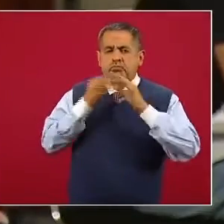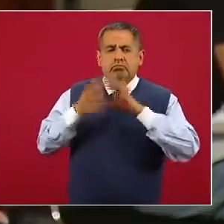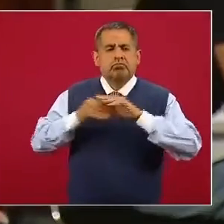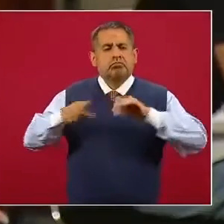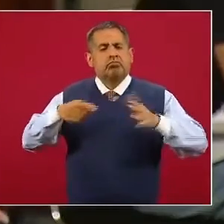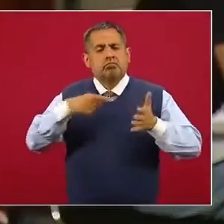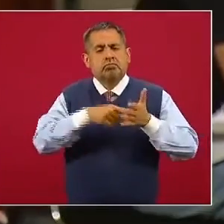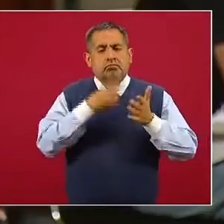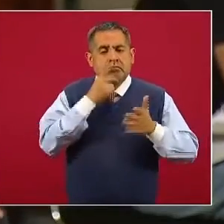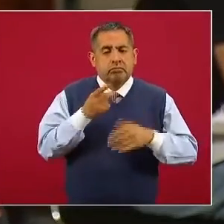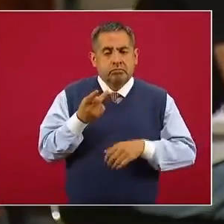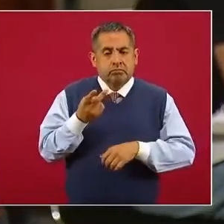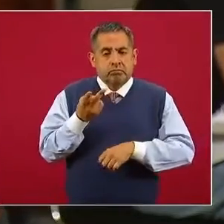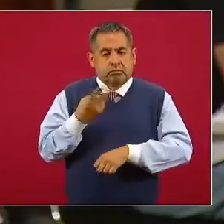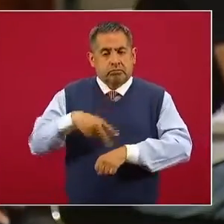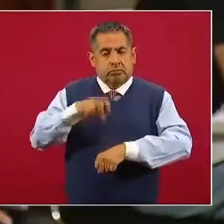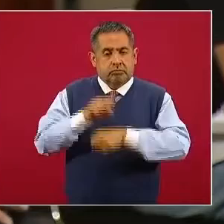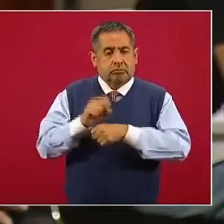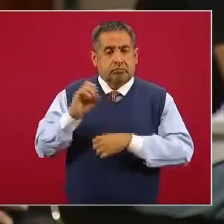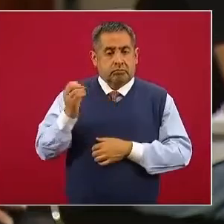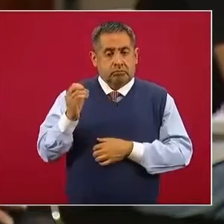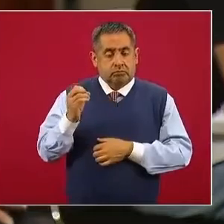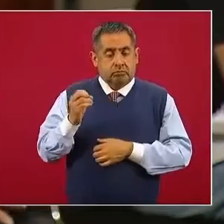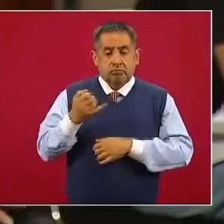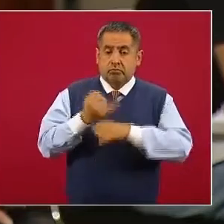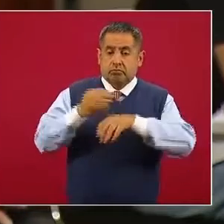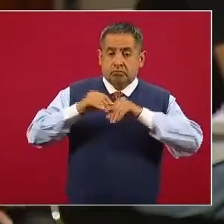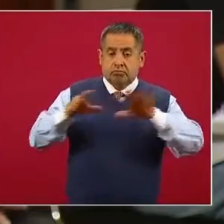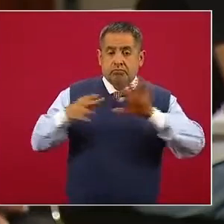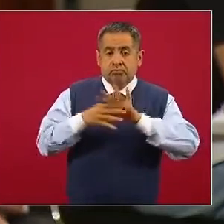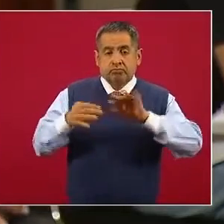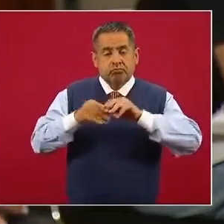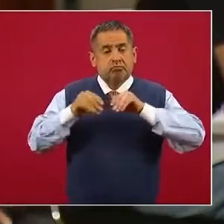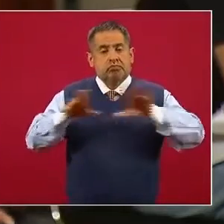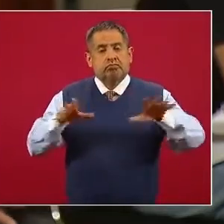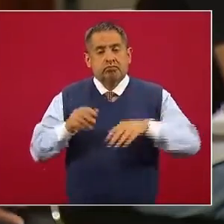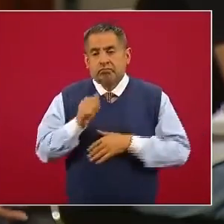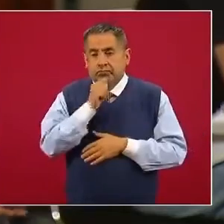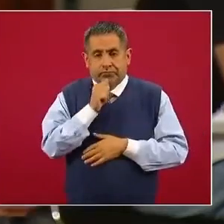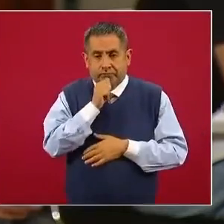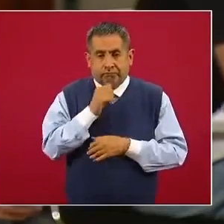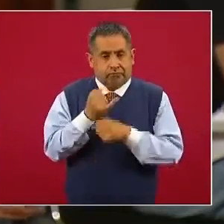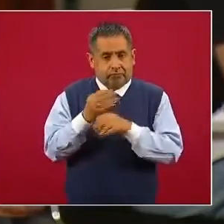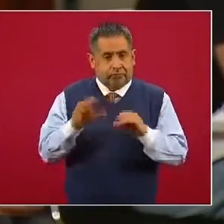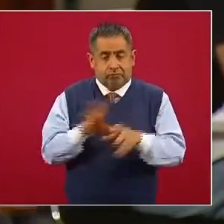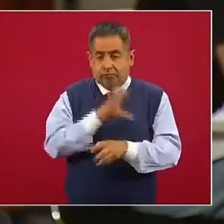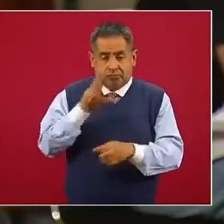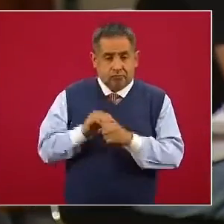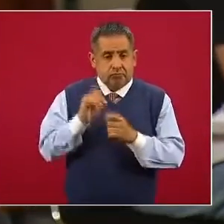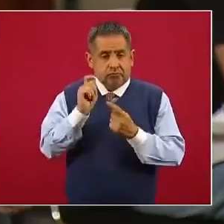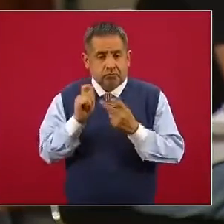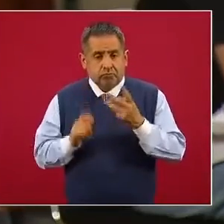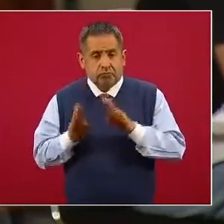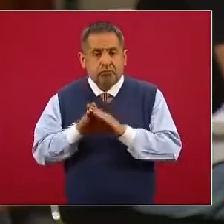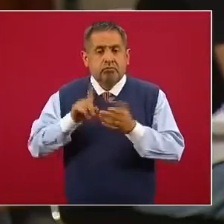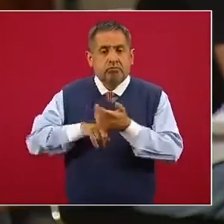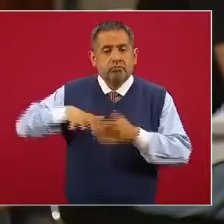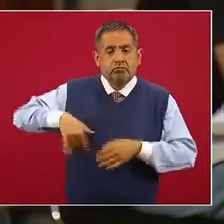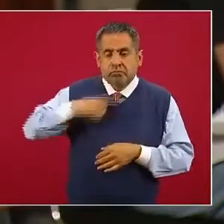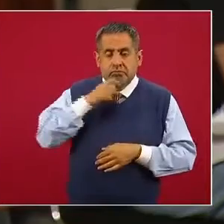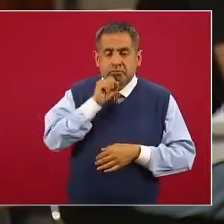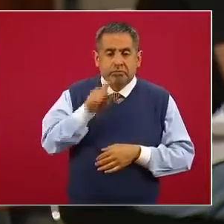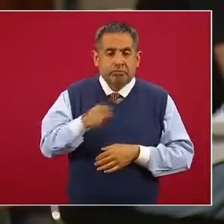contemplaba que en la segunda semana de octubre iban a publicar las especificaciones, pero todavía no hay información al respecto sobre lo que usted menciona